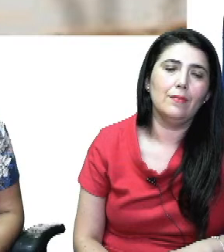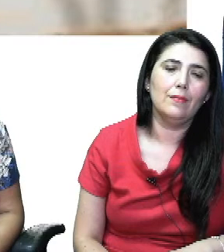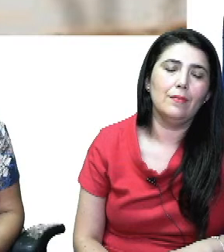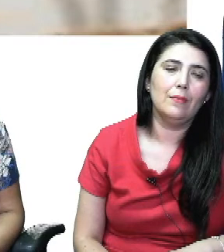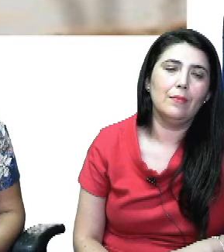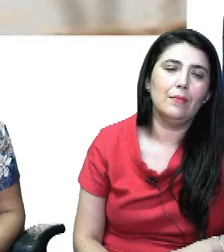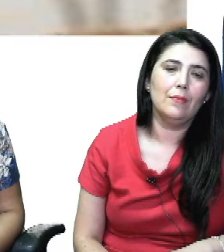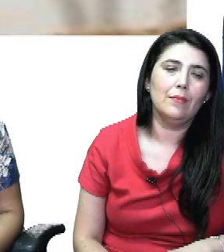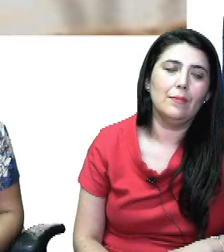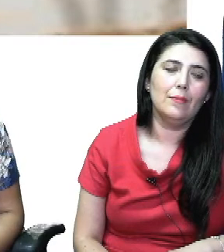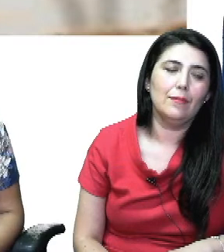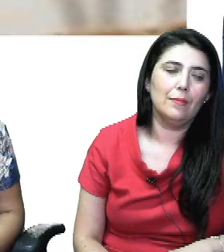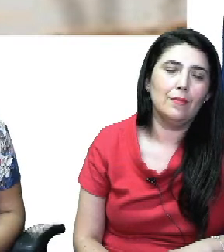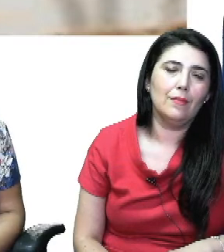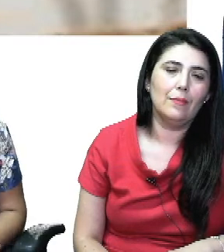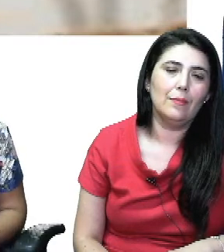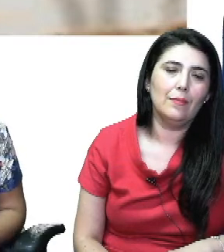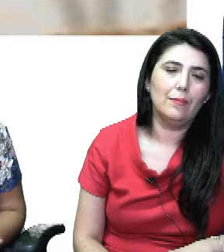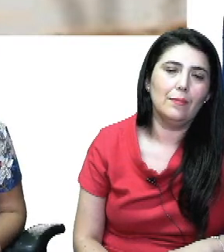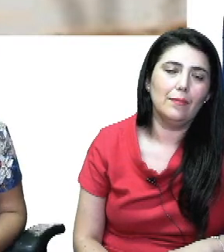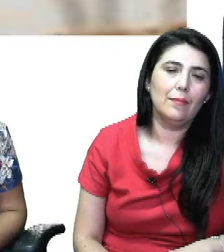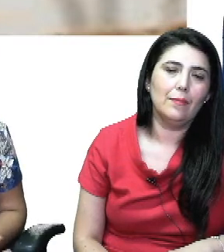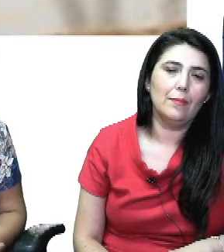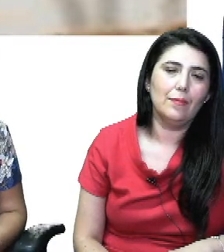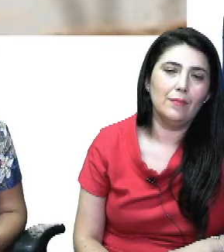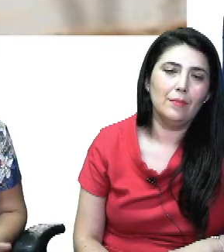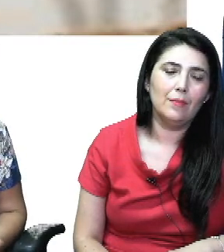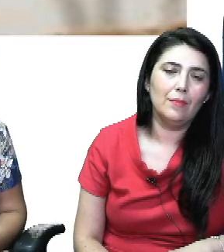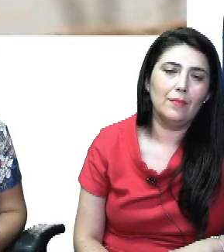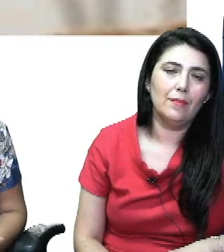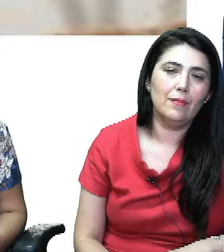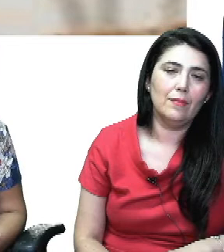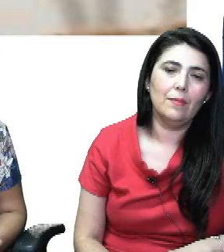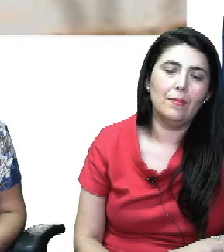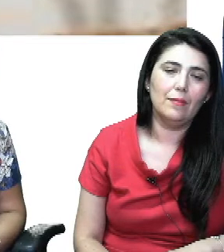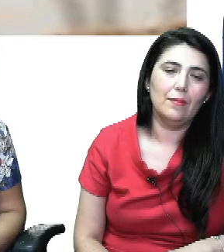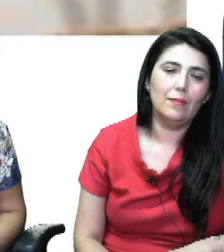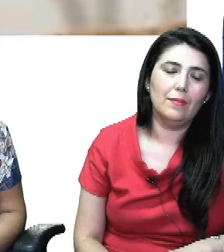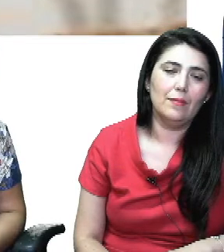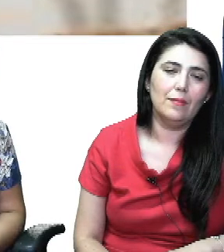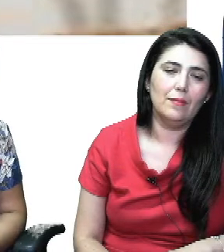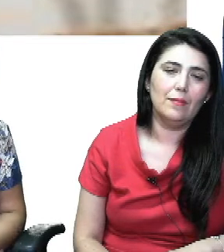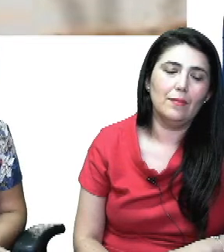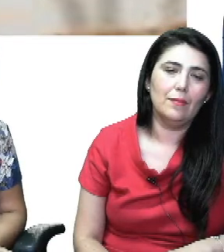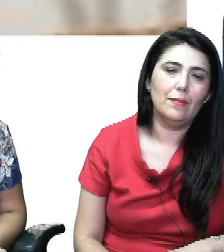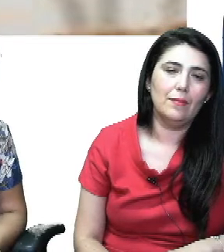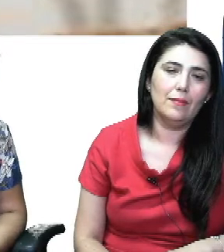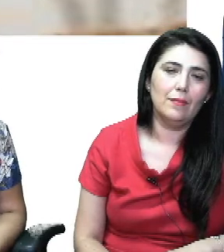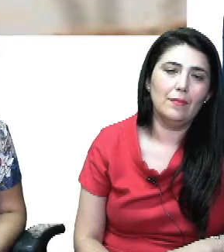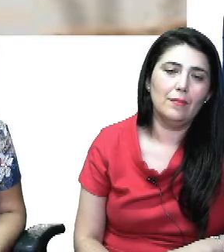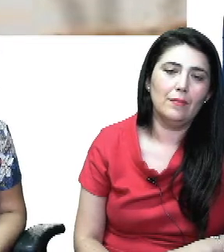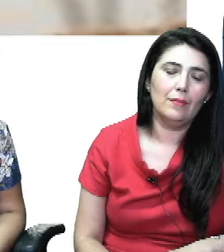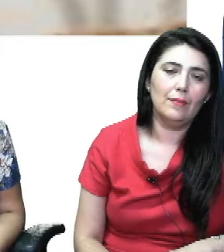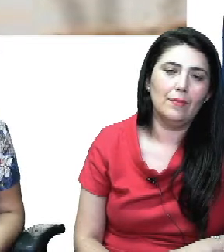no van a causar igual cantidad de sufrimiento, de dolor a las personas por igual, sino que van a afectar de manera mucho más